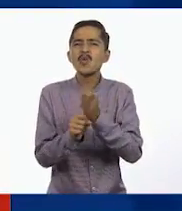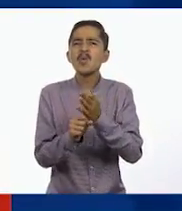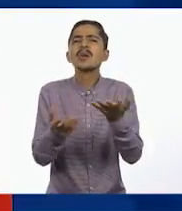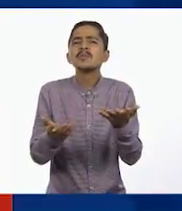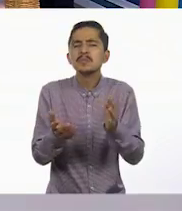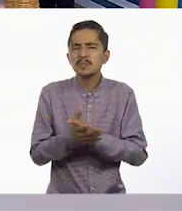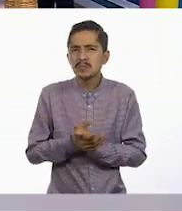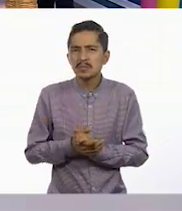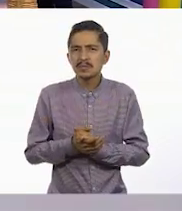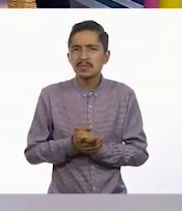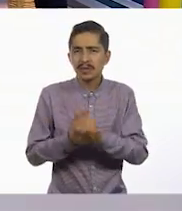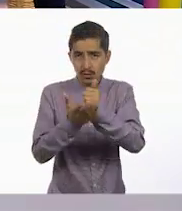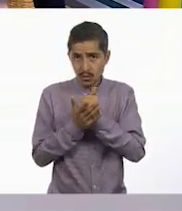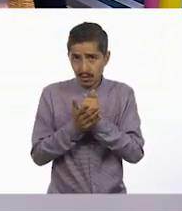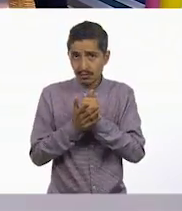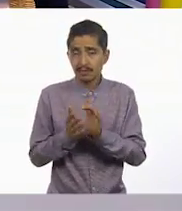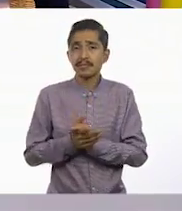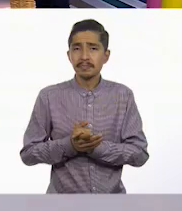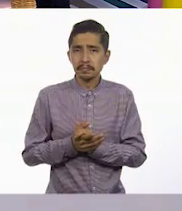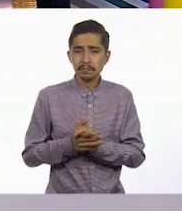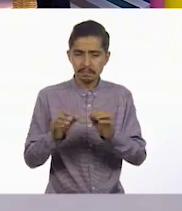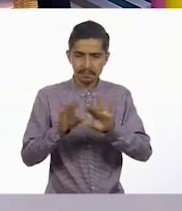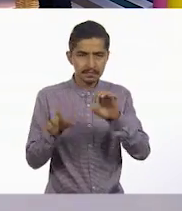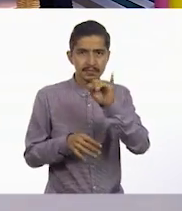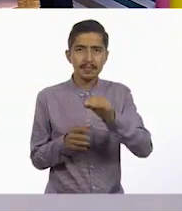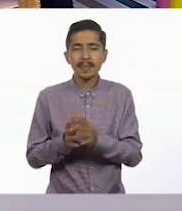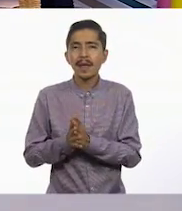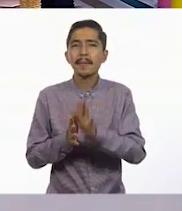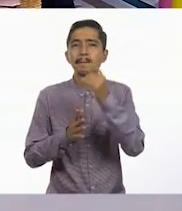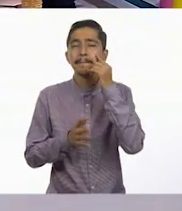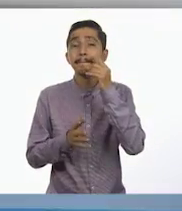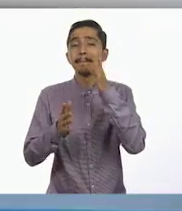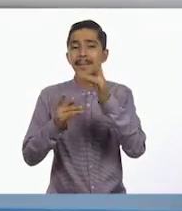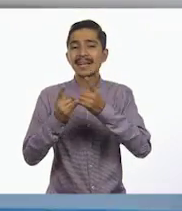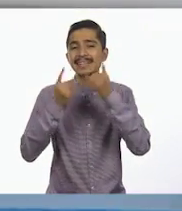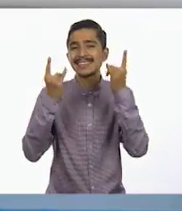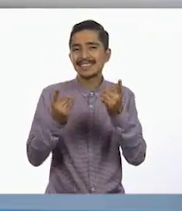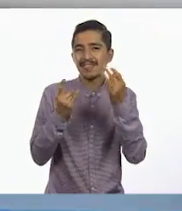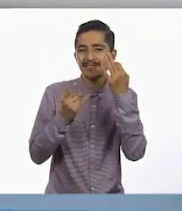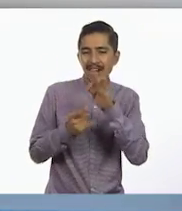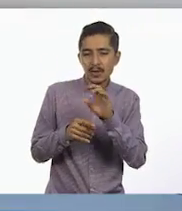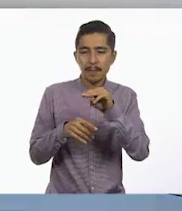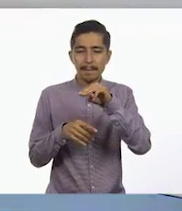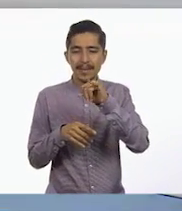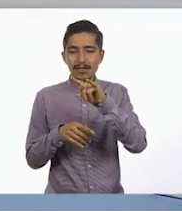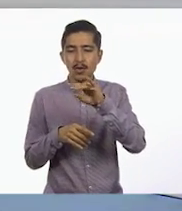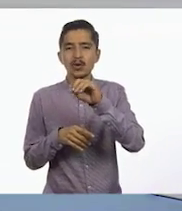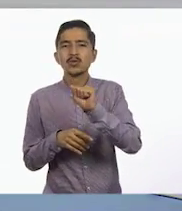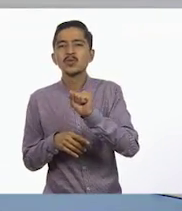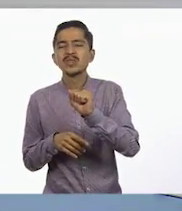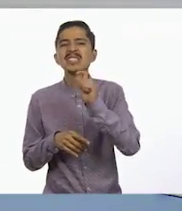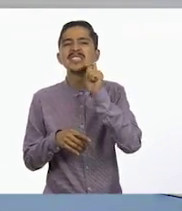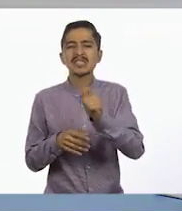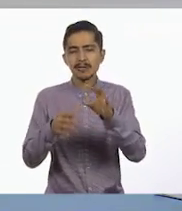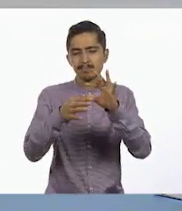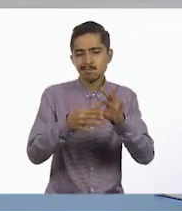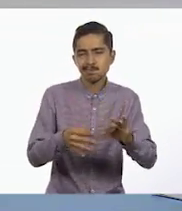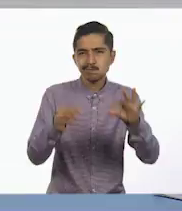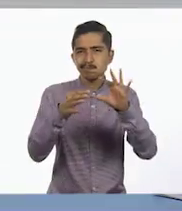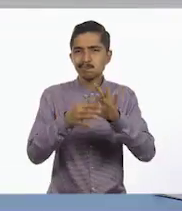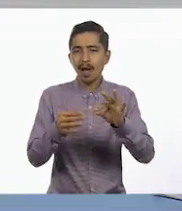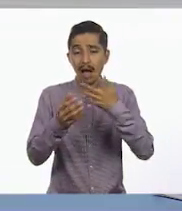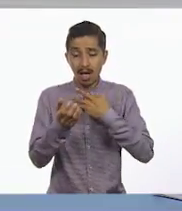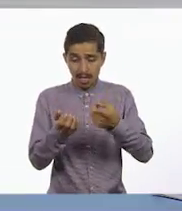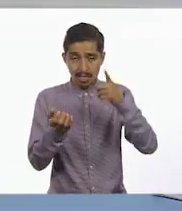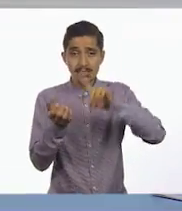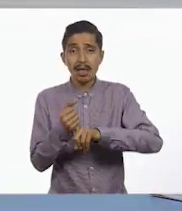ayudan? Claro que sí. Vimos que las leyendas y los mitos son narraciones que